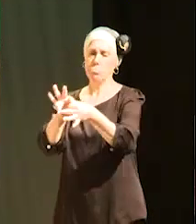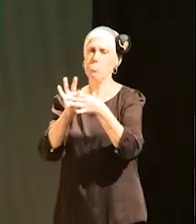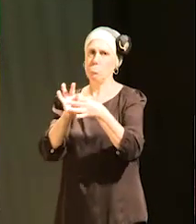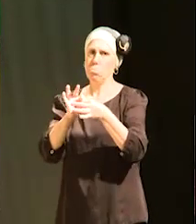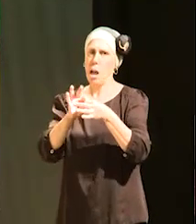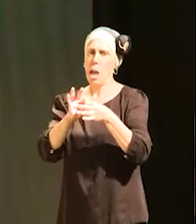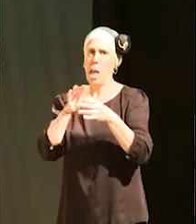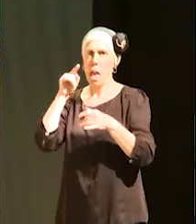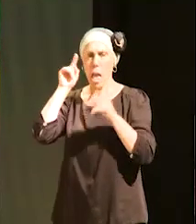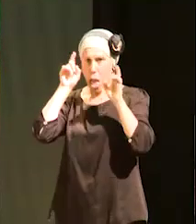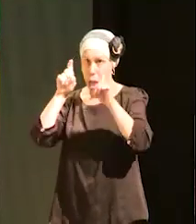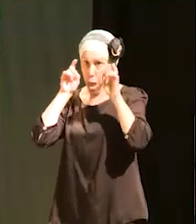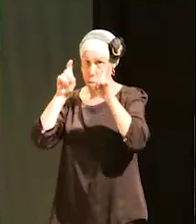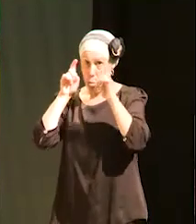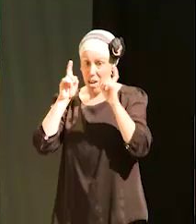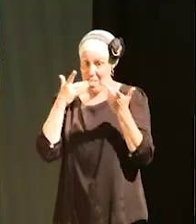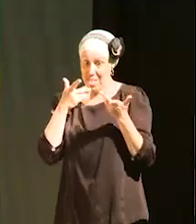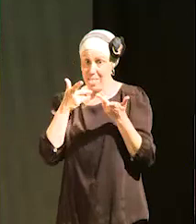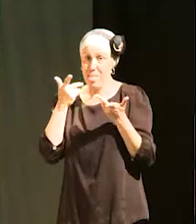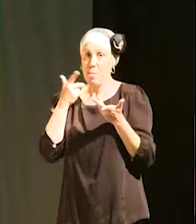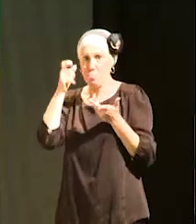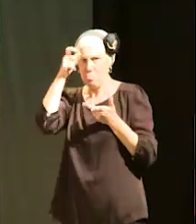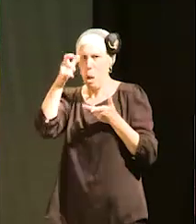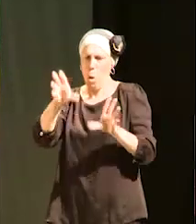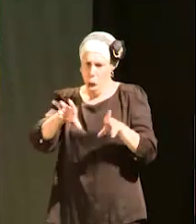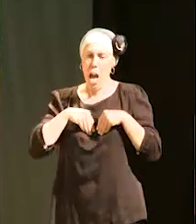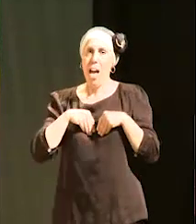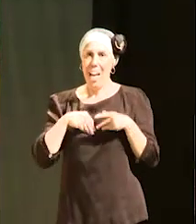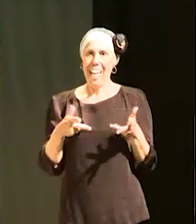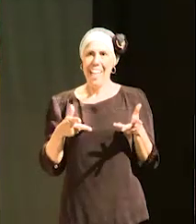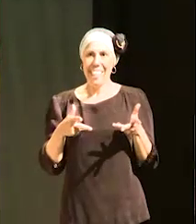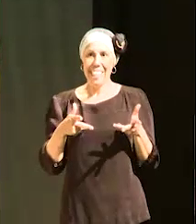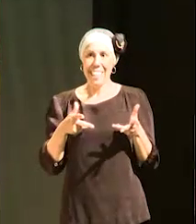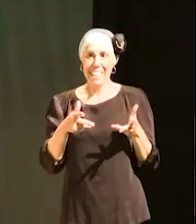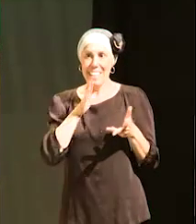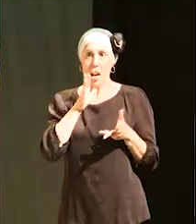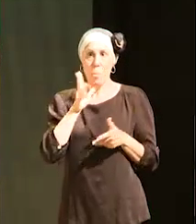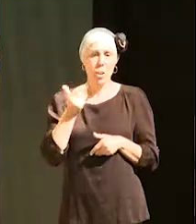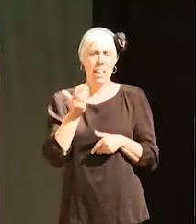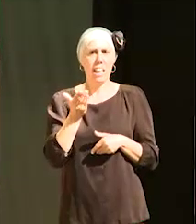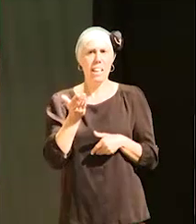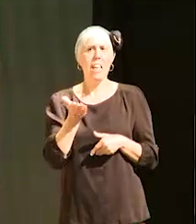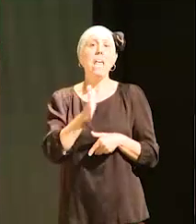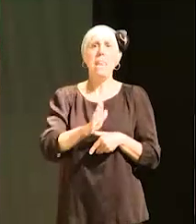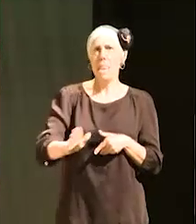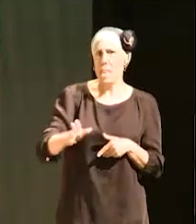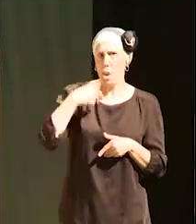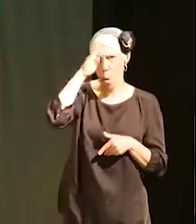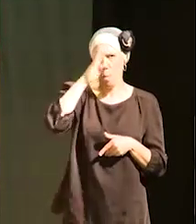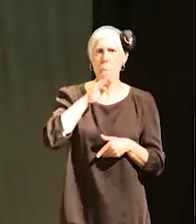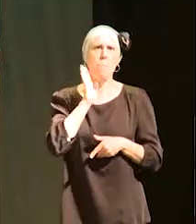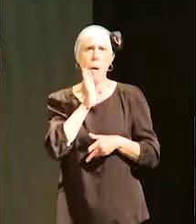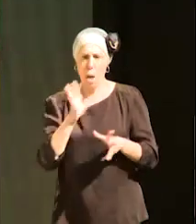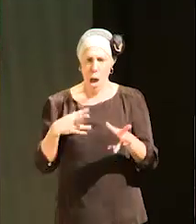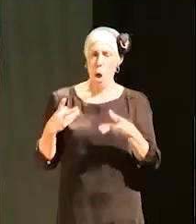el pueblo nos acepta muchísimo porque para que los niños no tuviesen que ya trabajan y los papás tuviesen